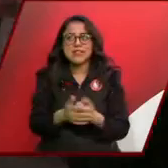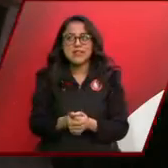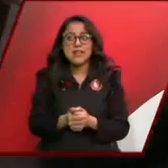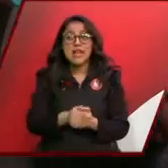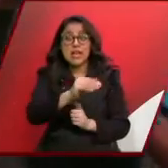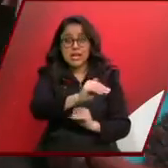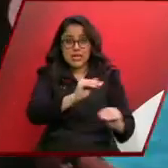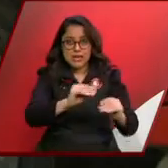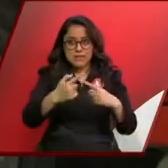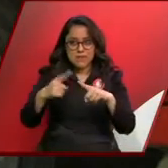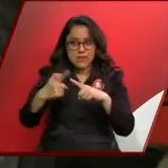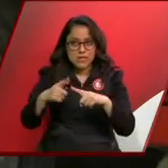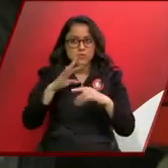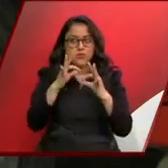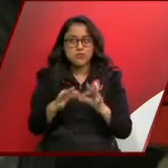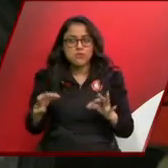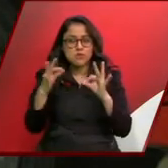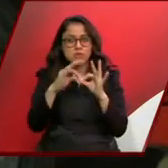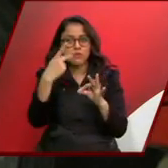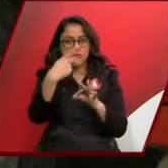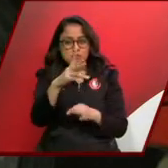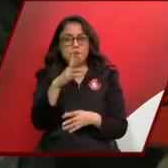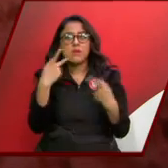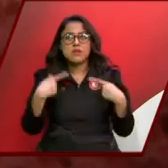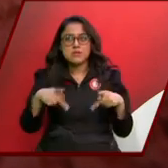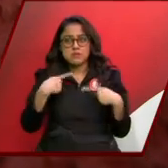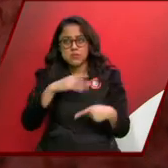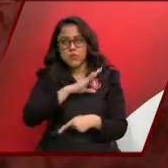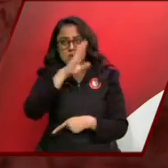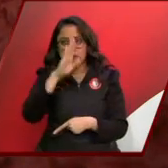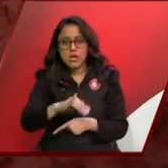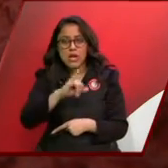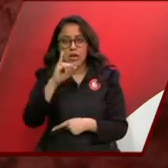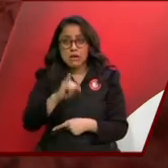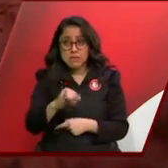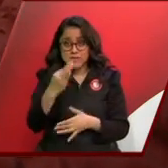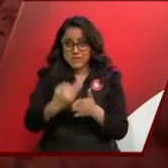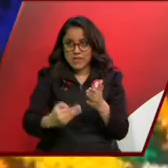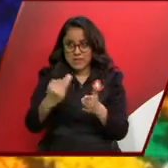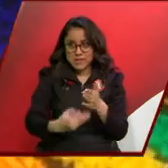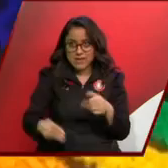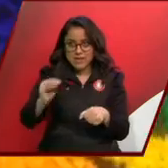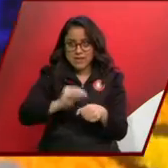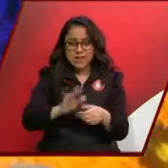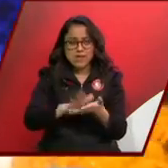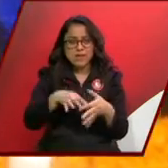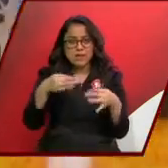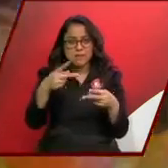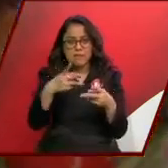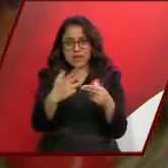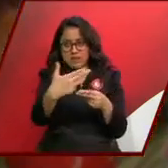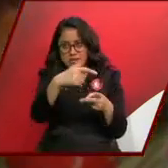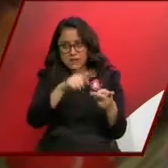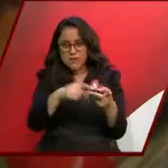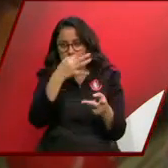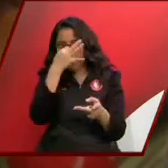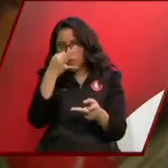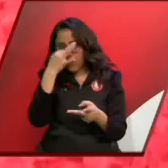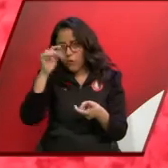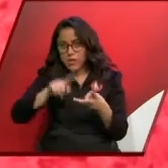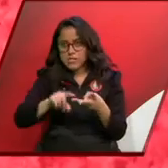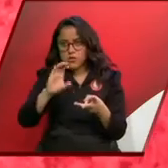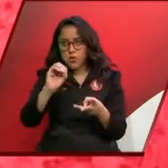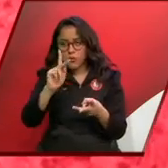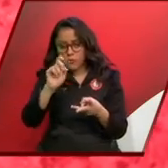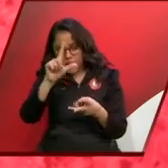altar tiene piezas relacionadas con su fiel difunto, nunca podrán faltar piezas como papel picado, flores,